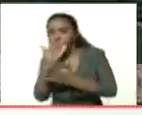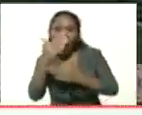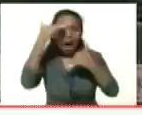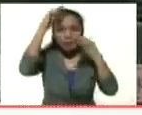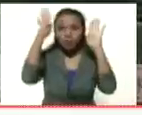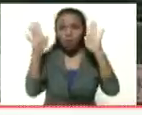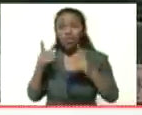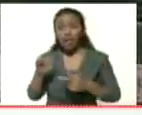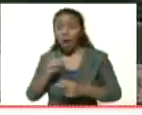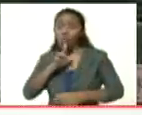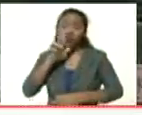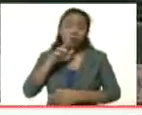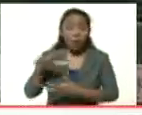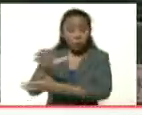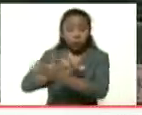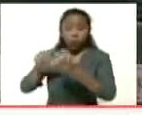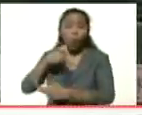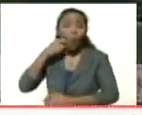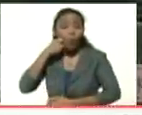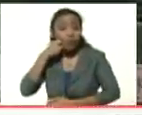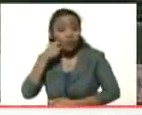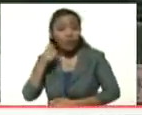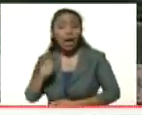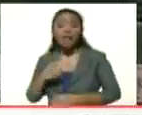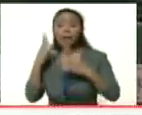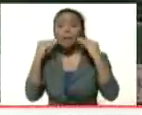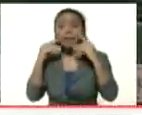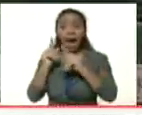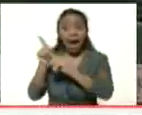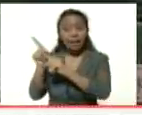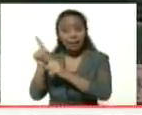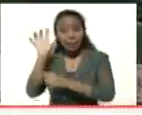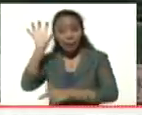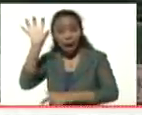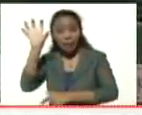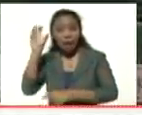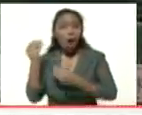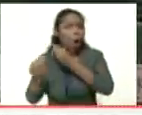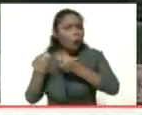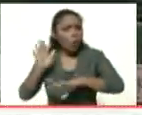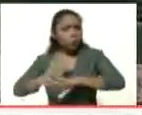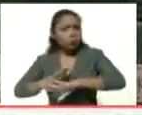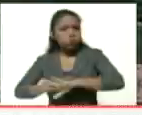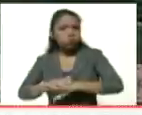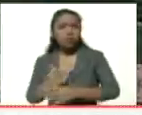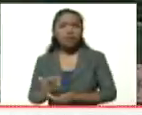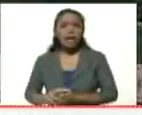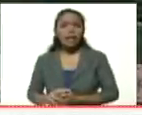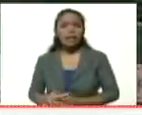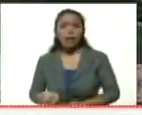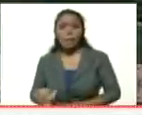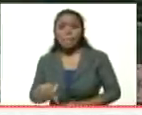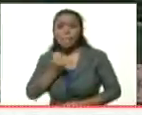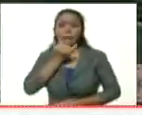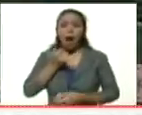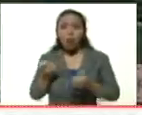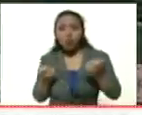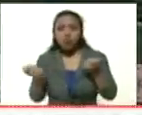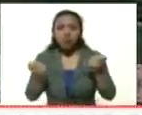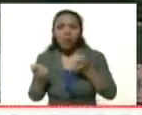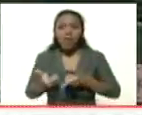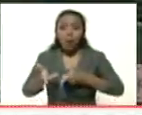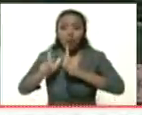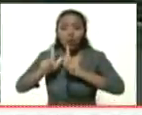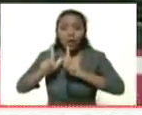de la trágica crisis humanitaria que experimenta ese país como consecuencia del errático manejo de sus